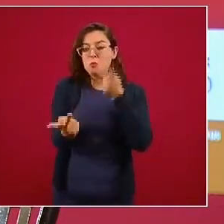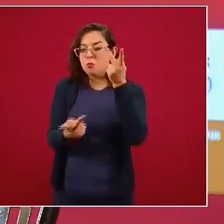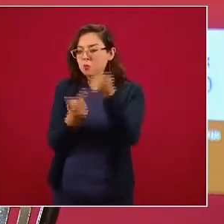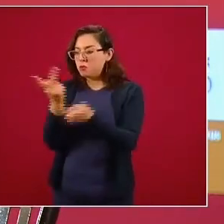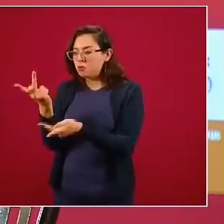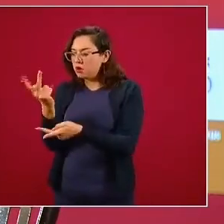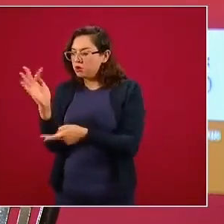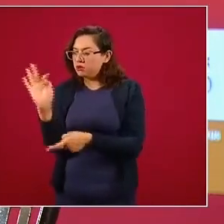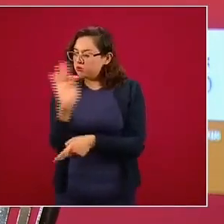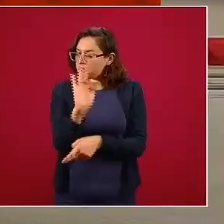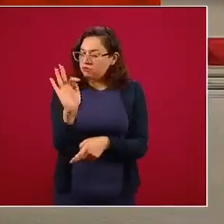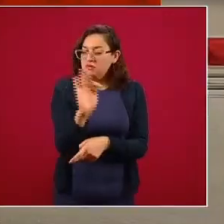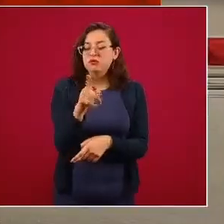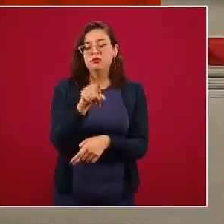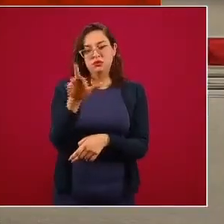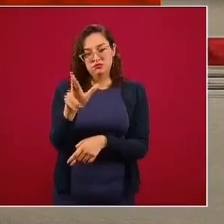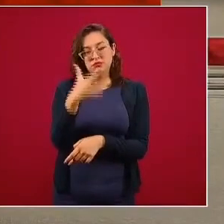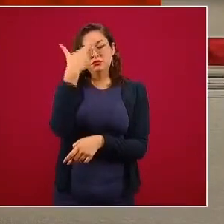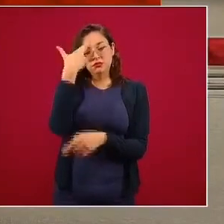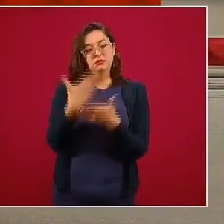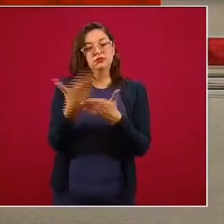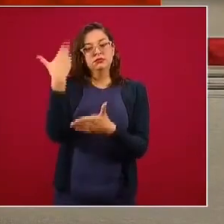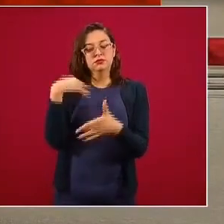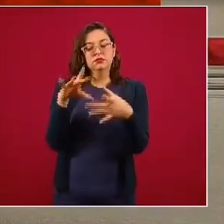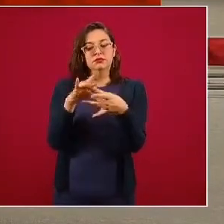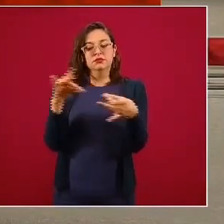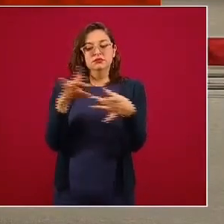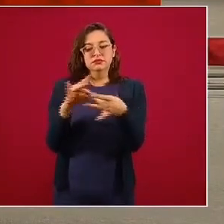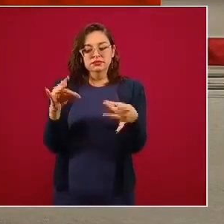la naturaleza de los contactos, ¿se acuerdan que habíamos hablado que